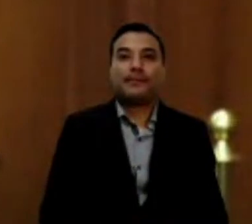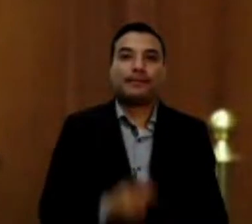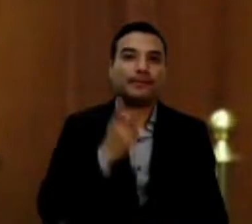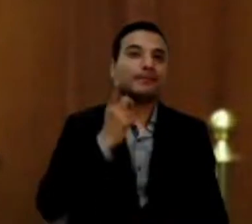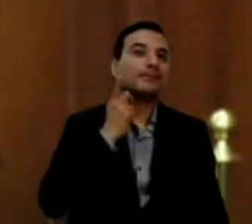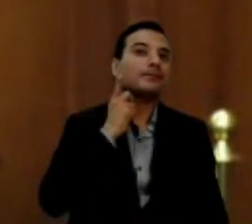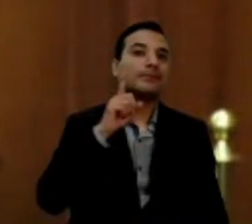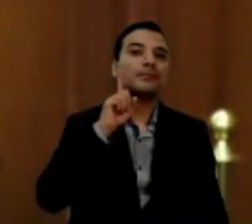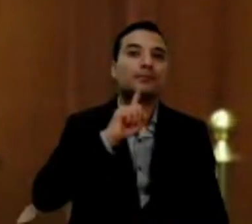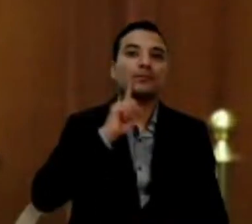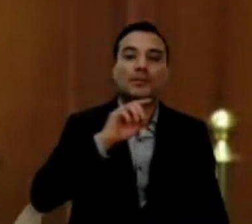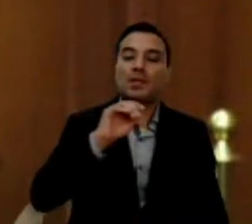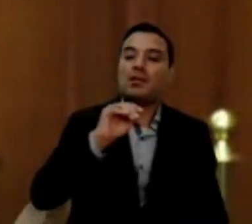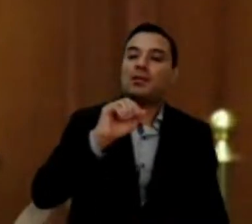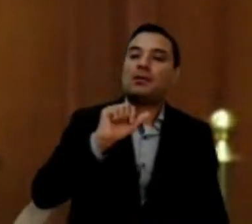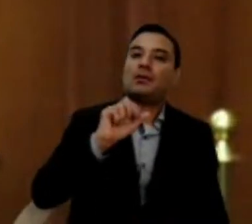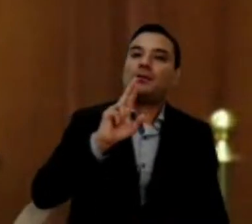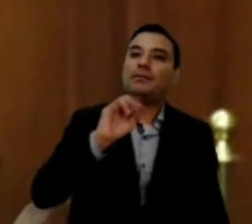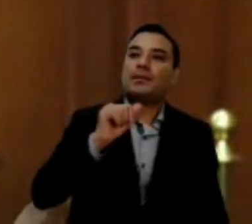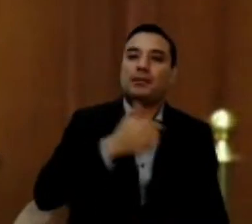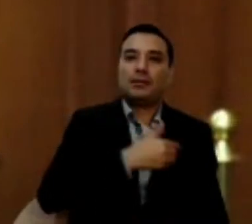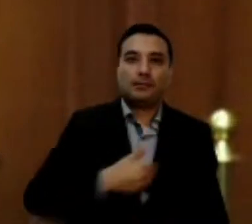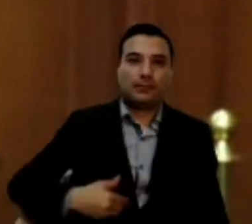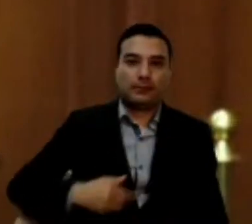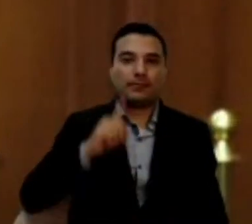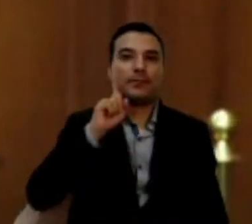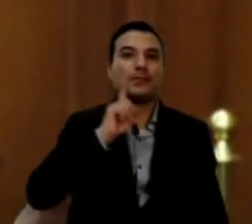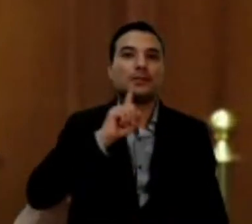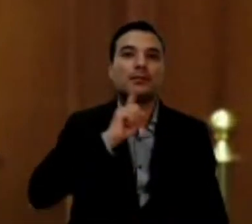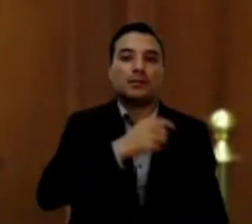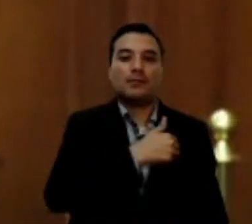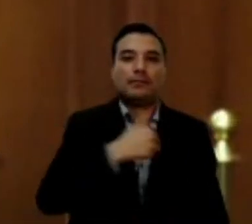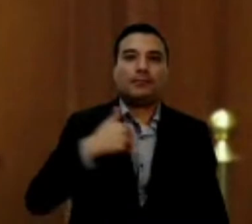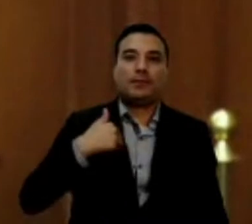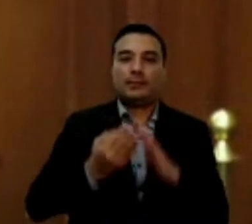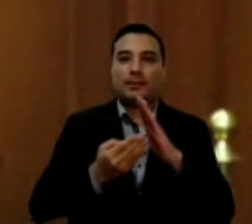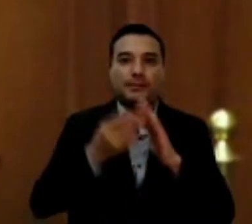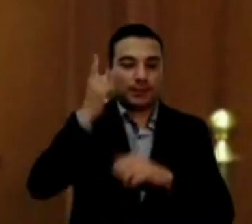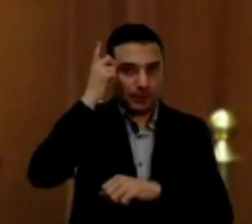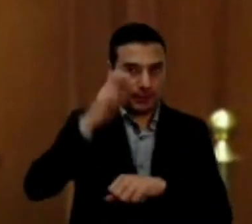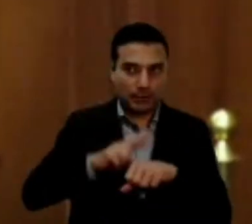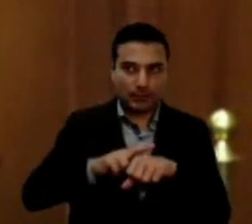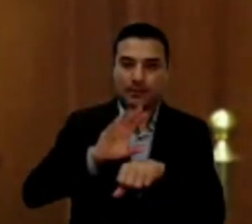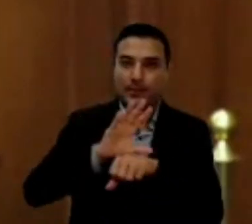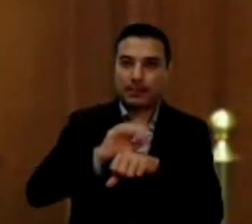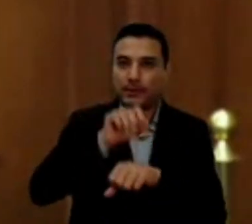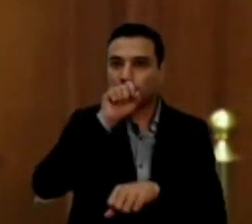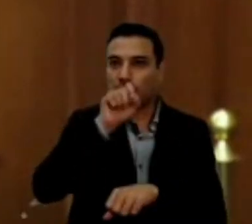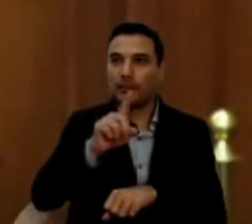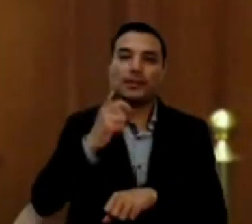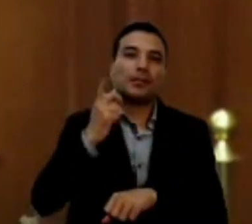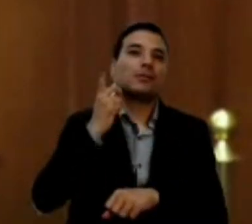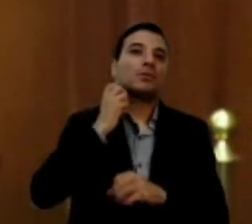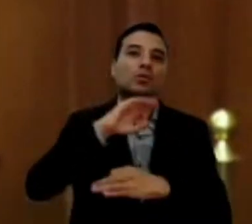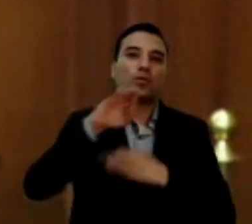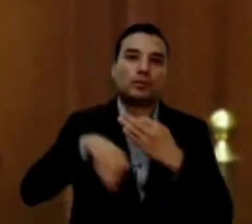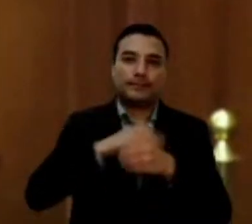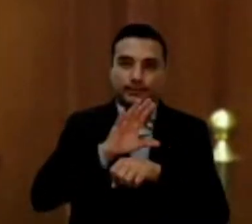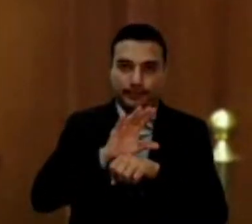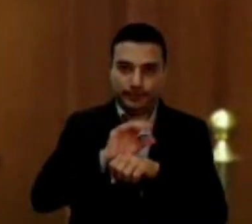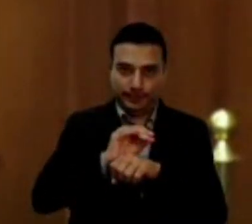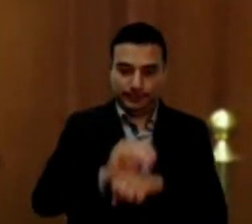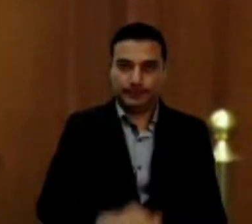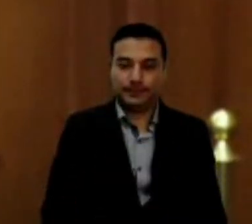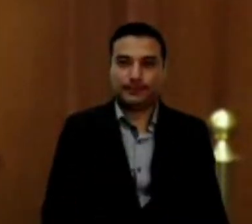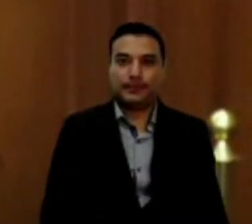María Luisa Mendoza Mondragón, presidenta e integrantes de la mesa directiva y de la Diputación Permanente.